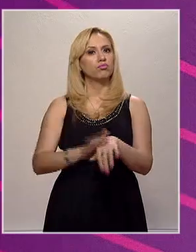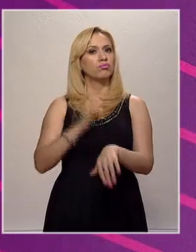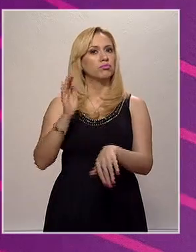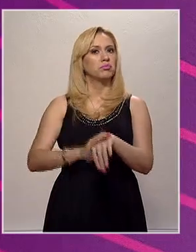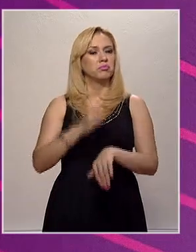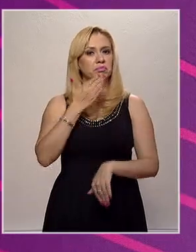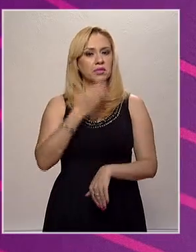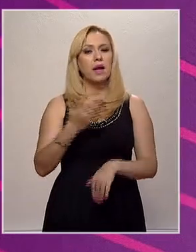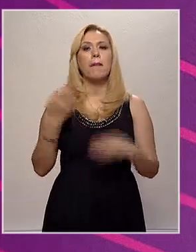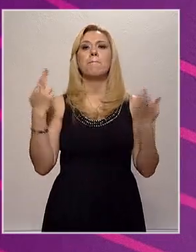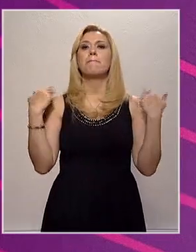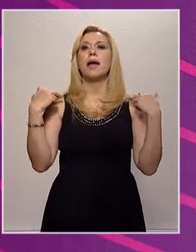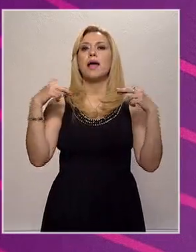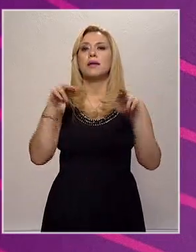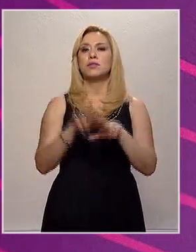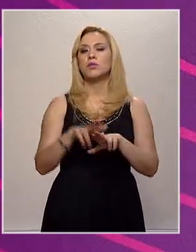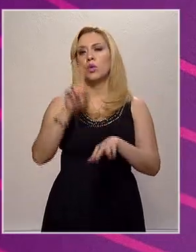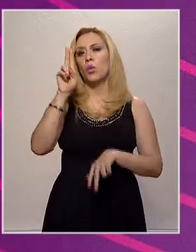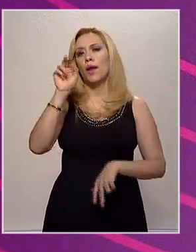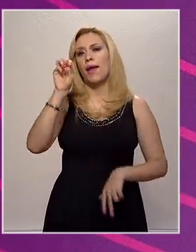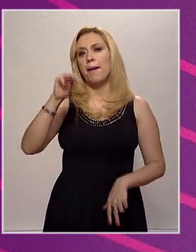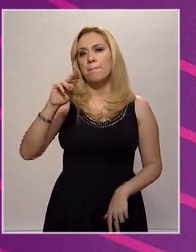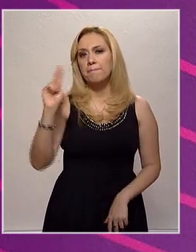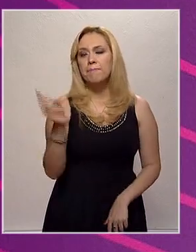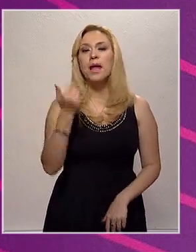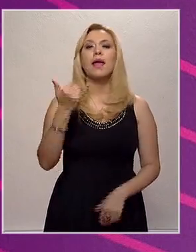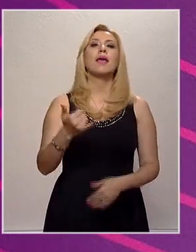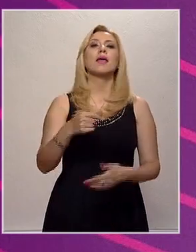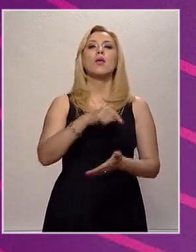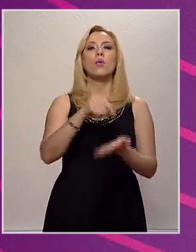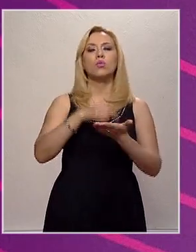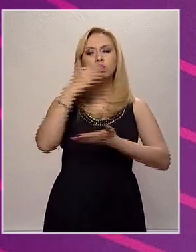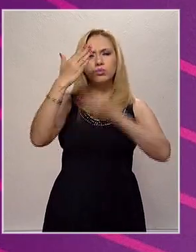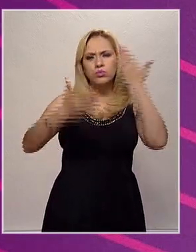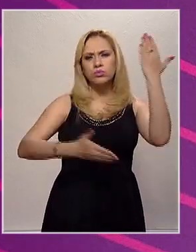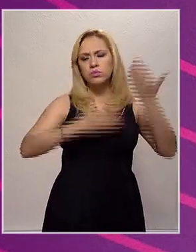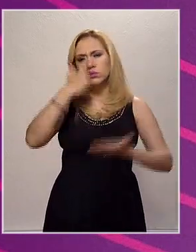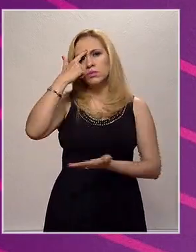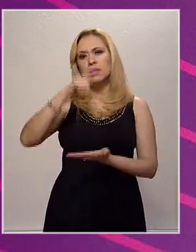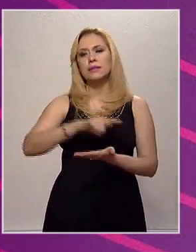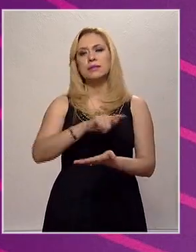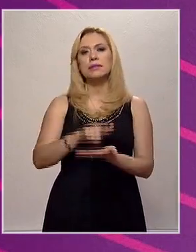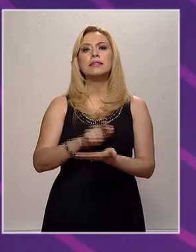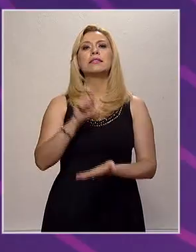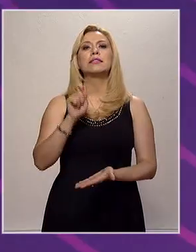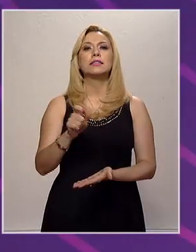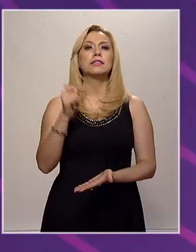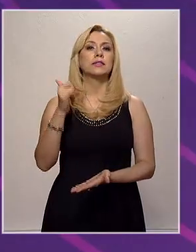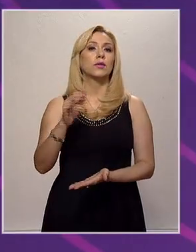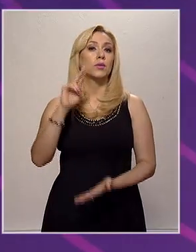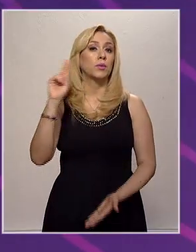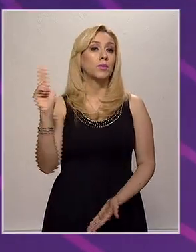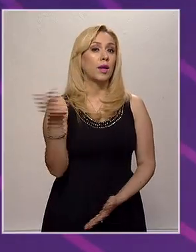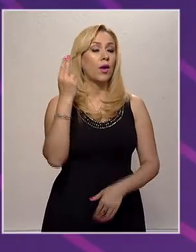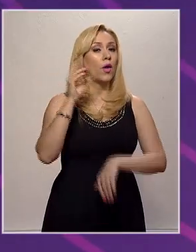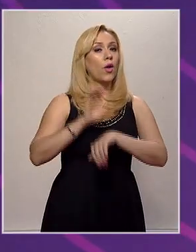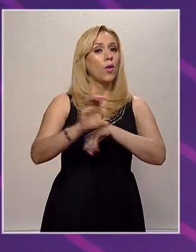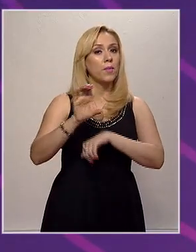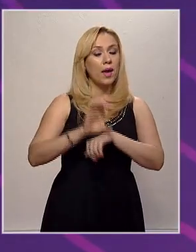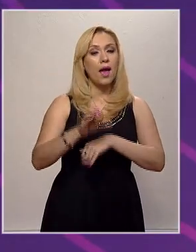Derecho por la UNAM, en Derecho Procesal Constitucional por el Centro de Estudios de Actualización en Derecho y en Derecho por la Universidad Nacional de